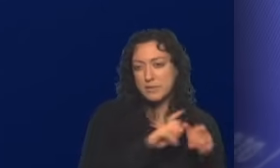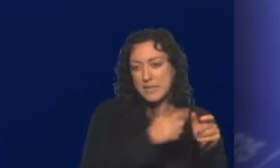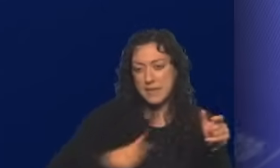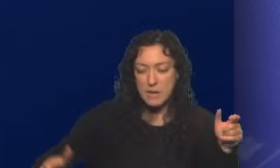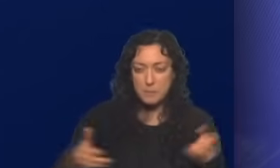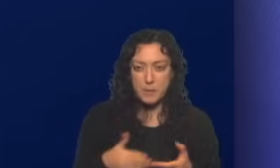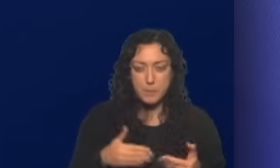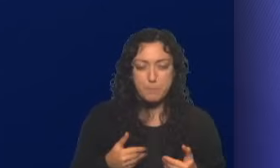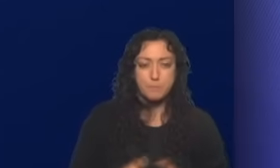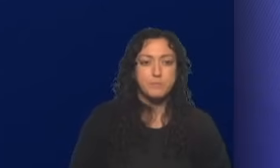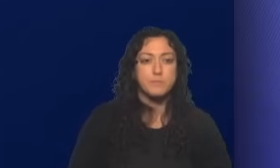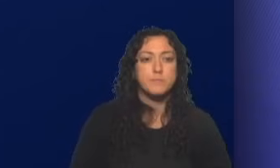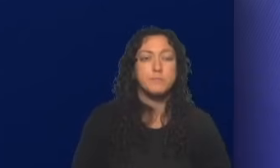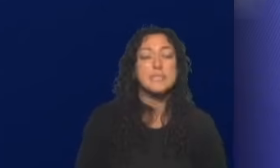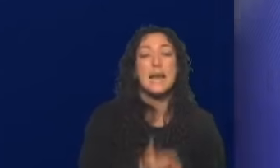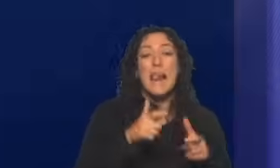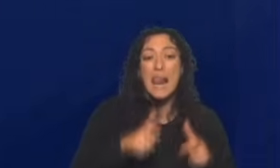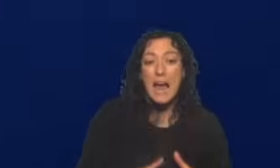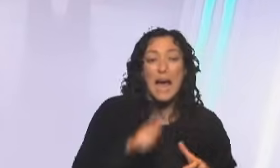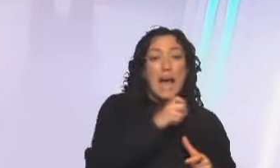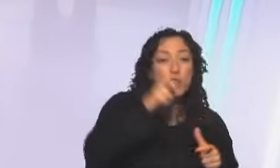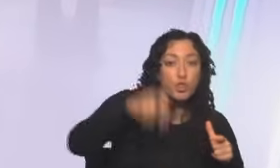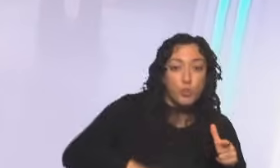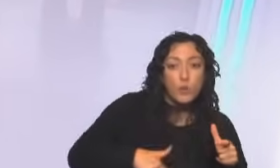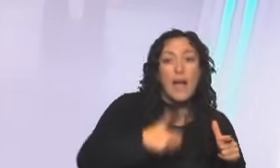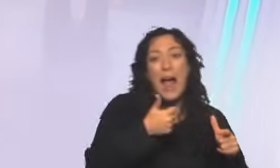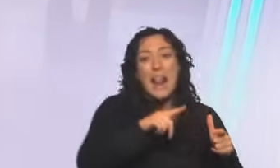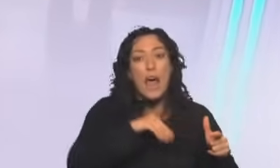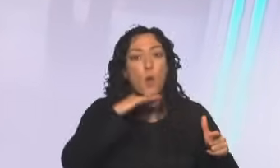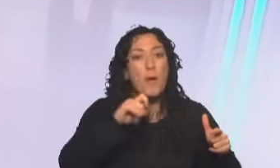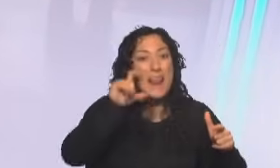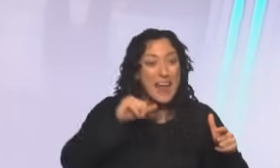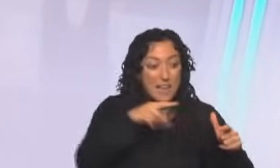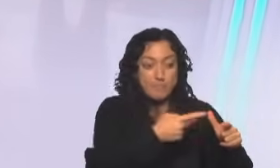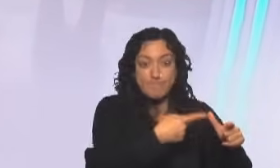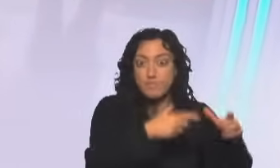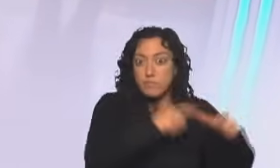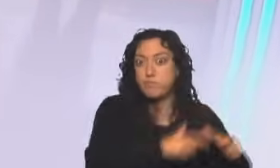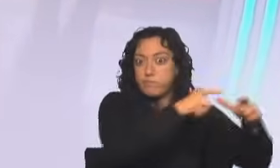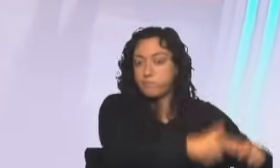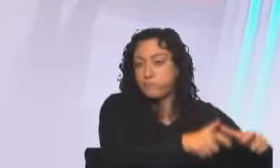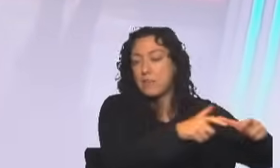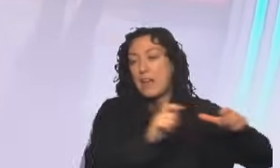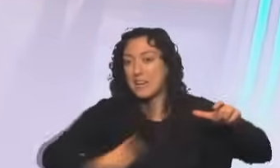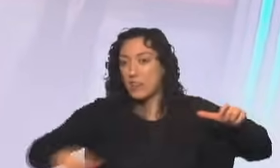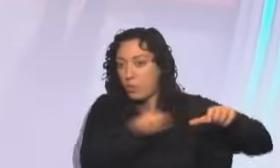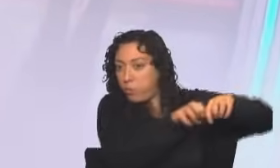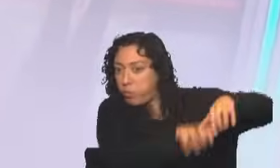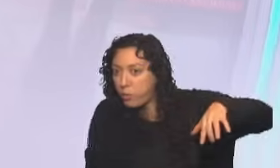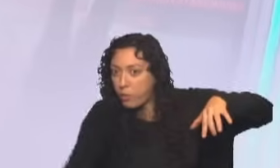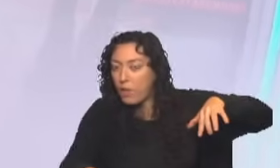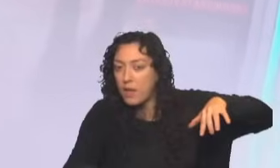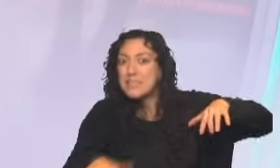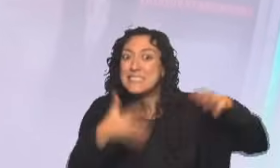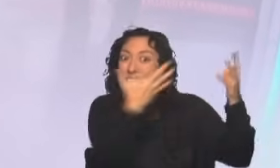de Panamá. Los lagos Gatún y Alajuela, que alimentan las esclusas del canal, se están secando. Es un